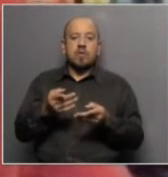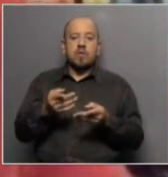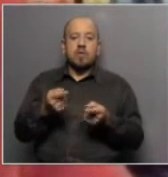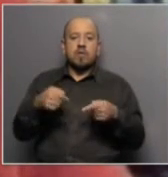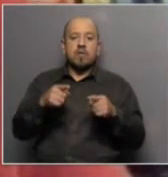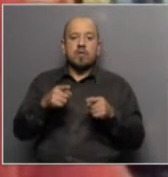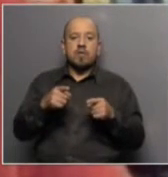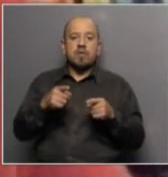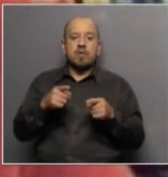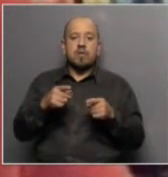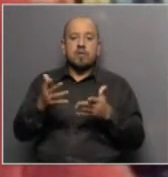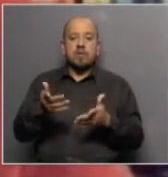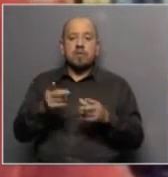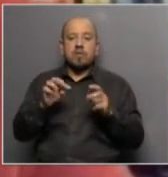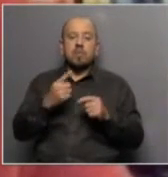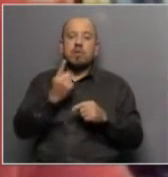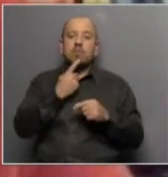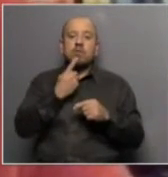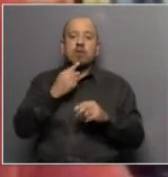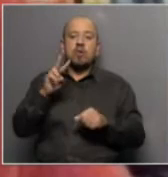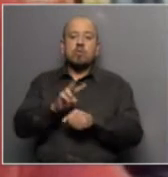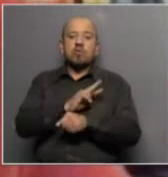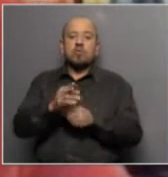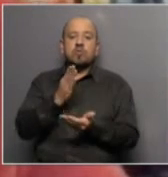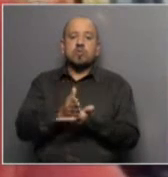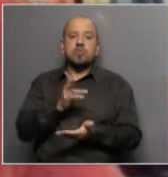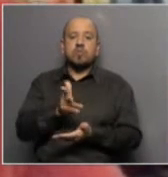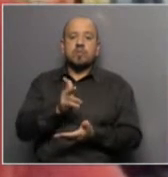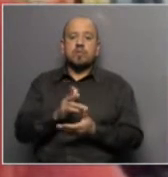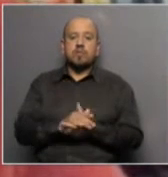de la negligencia ante una política de protección de derechos humanos.